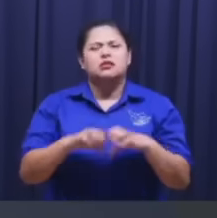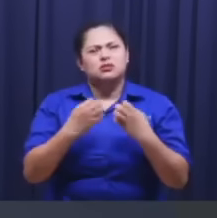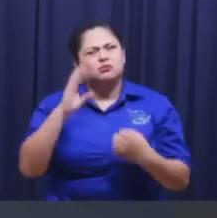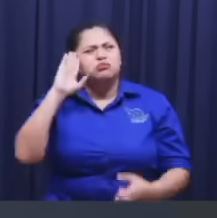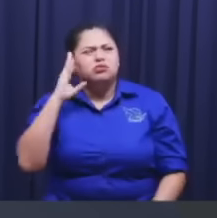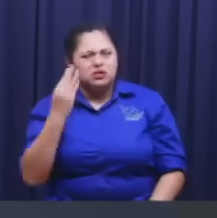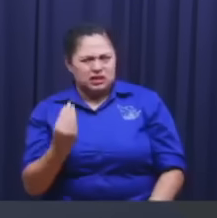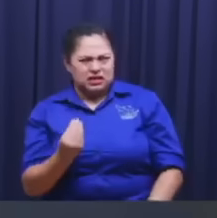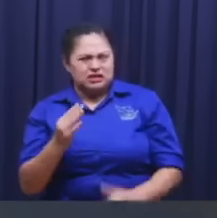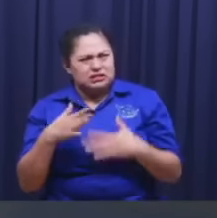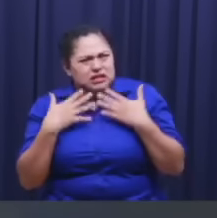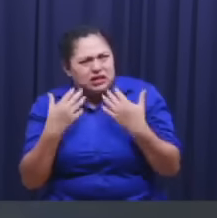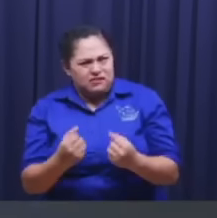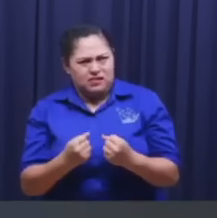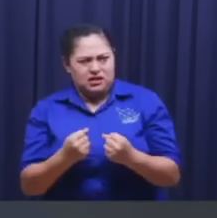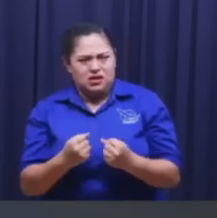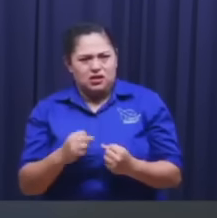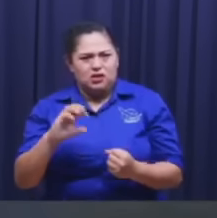los que les habían dado almidón?